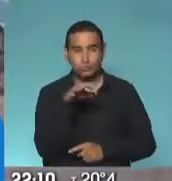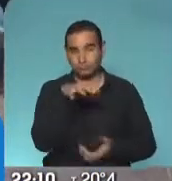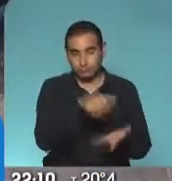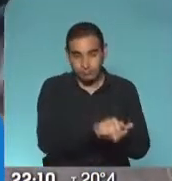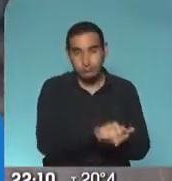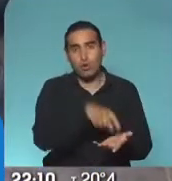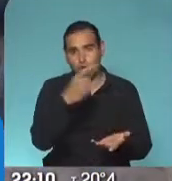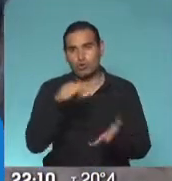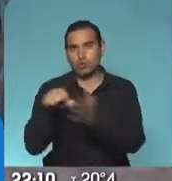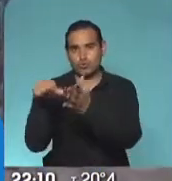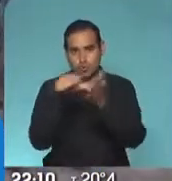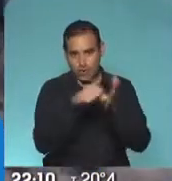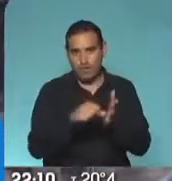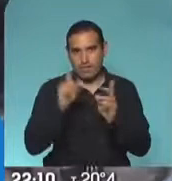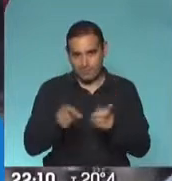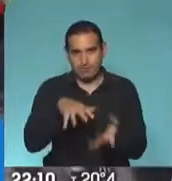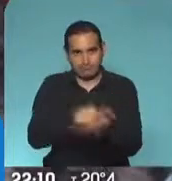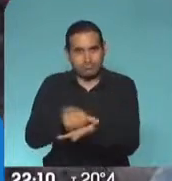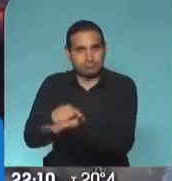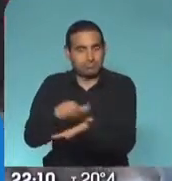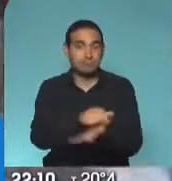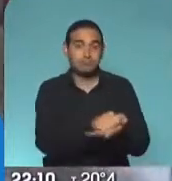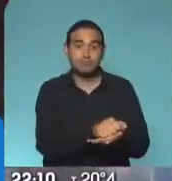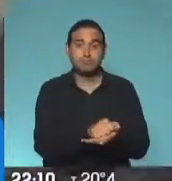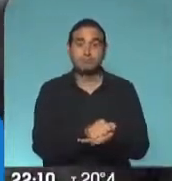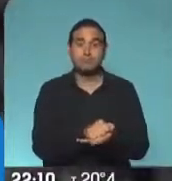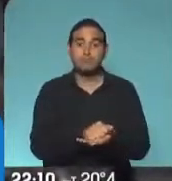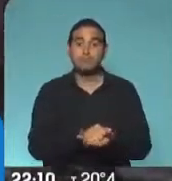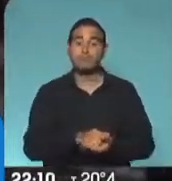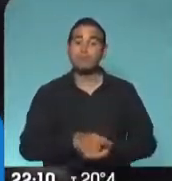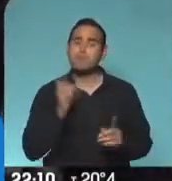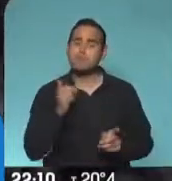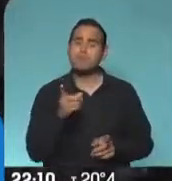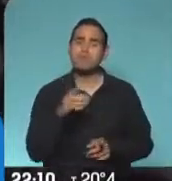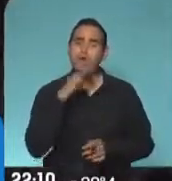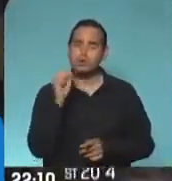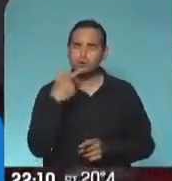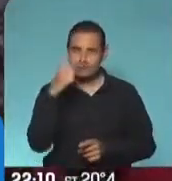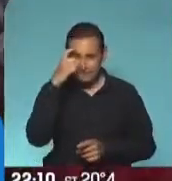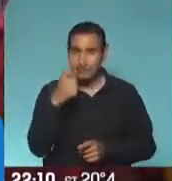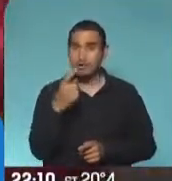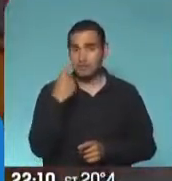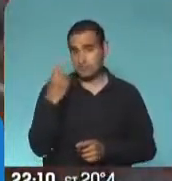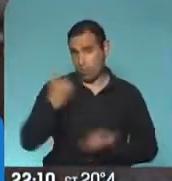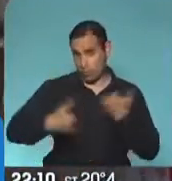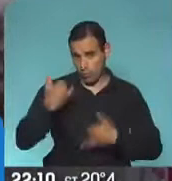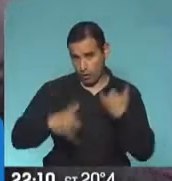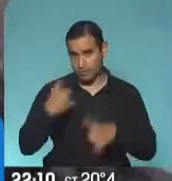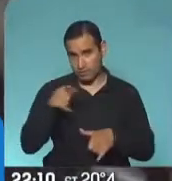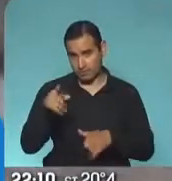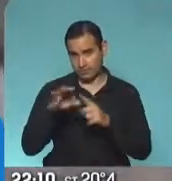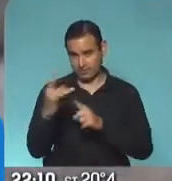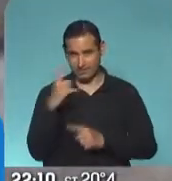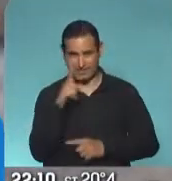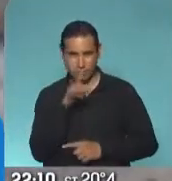ciudades del interior del país. Tanto es así, José, que lo que nos indicaban desde Quito es